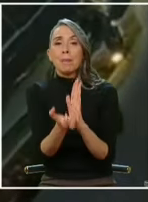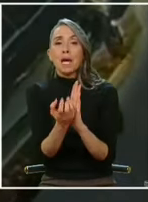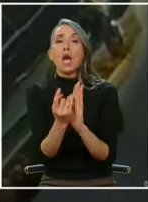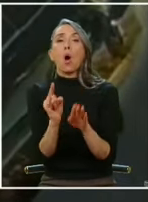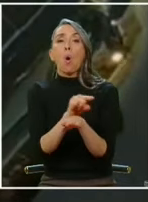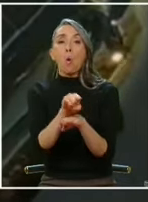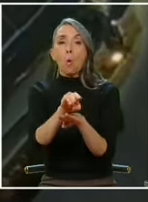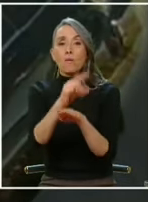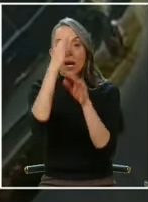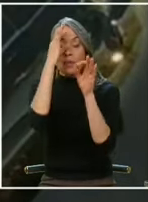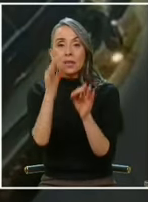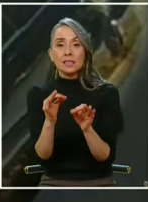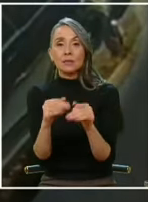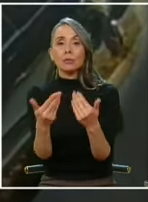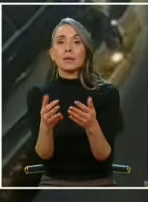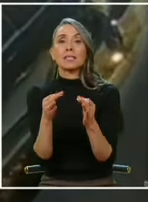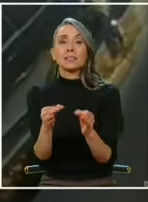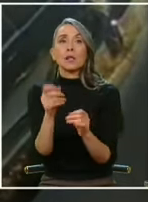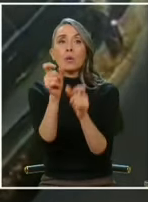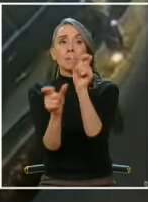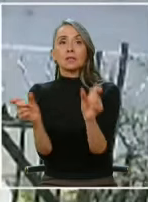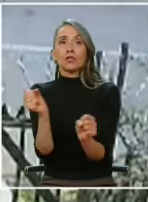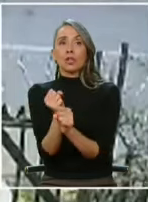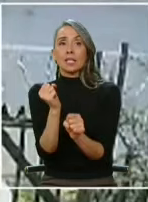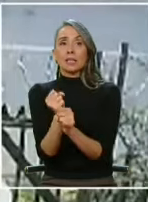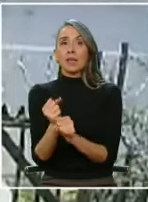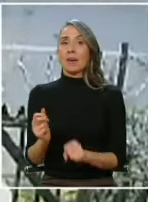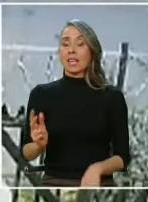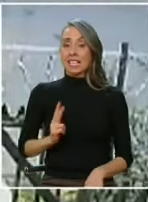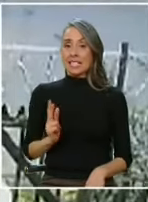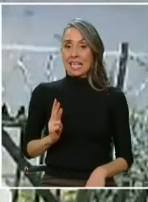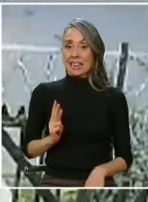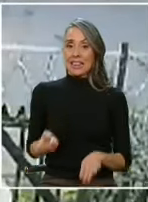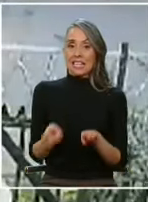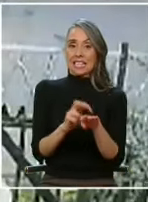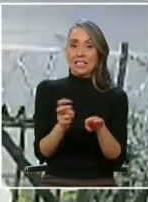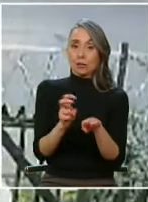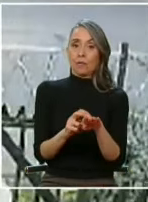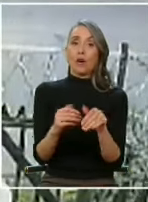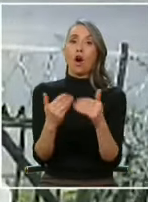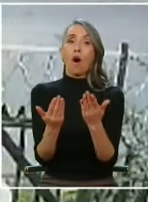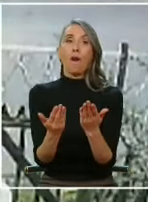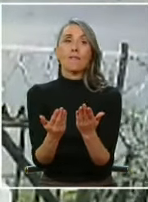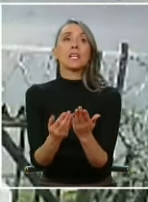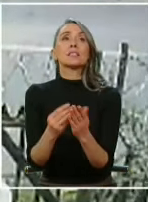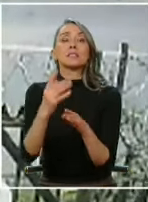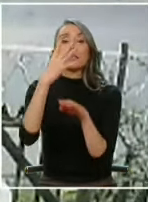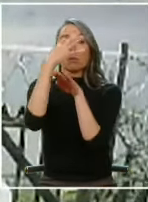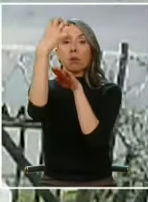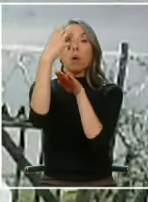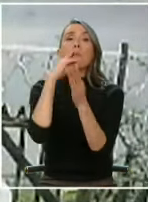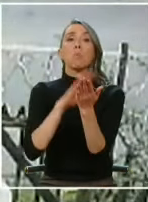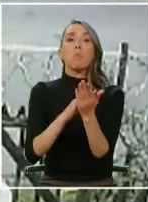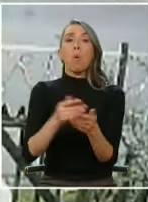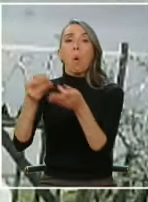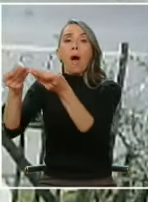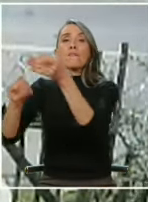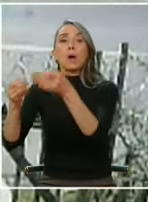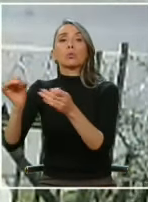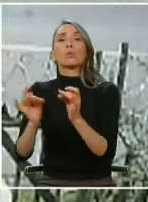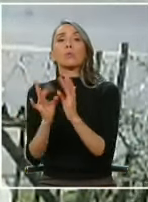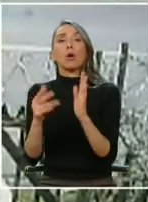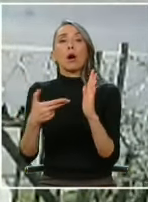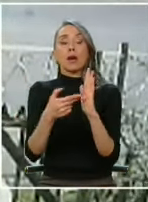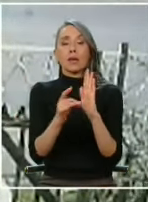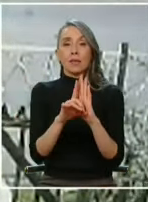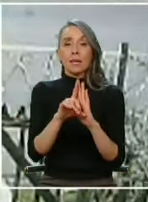tomó una decisión que busca dar seguridad a los trabajadores y clientes además ofrece pruebas ante un eventual delito a partir